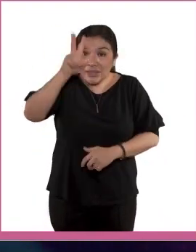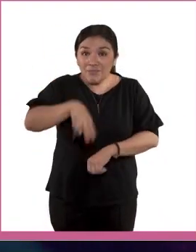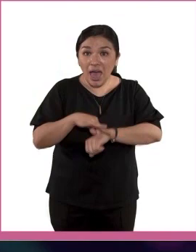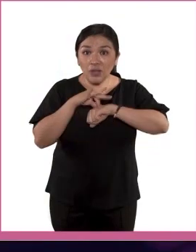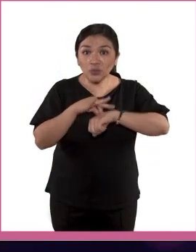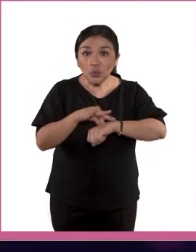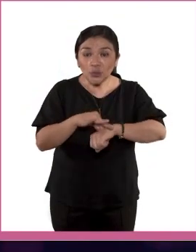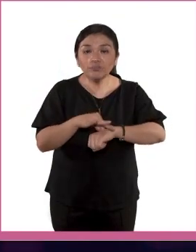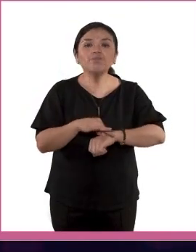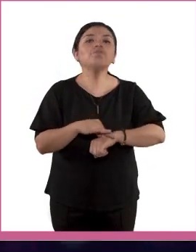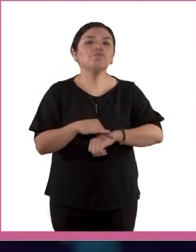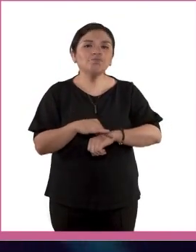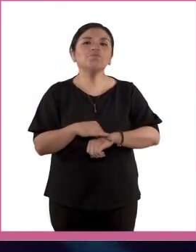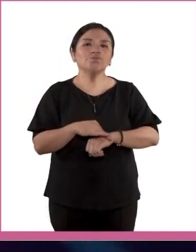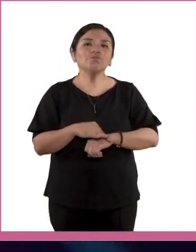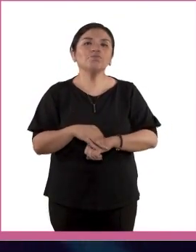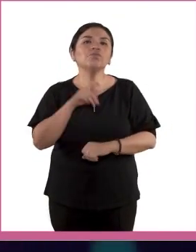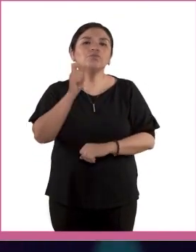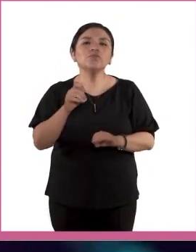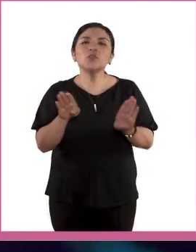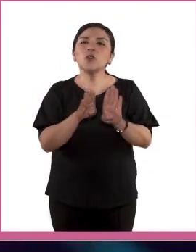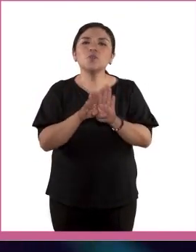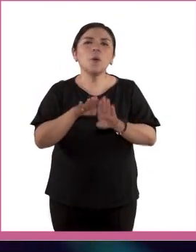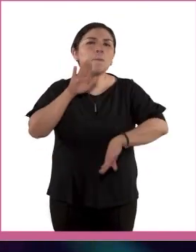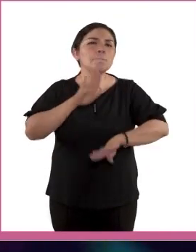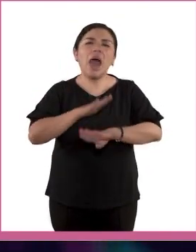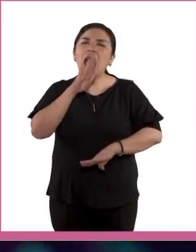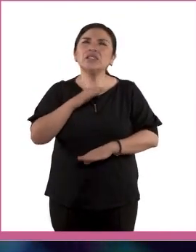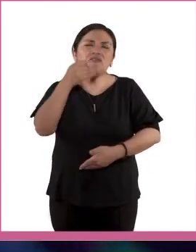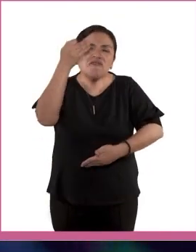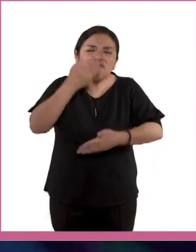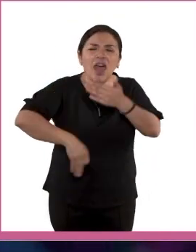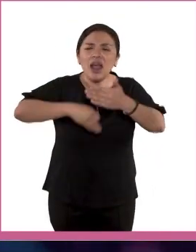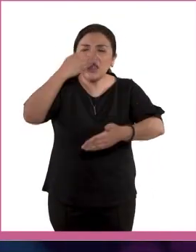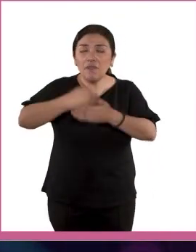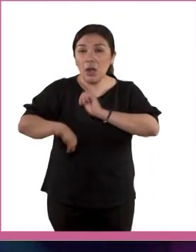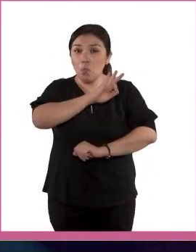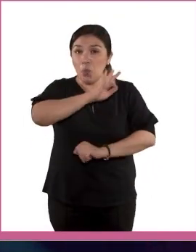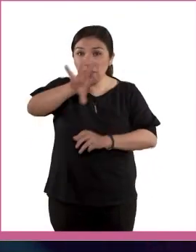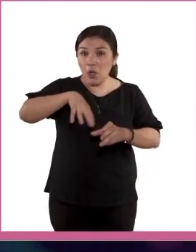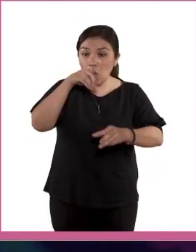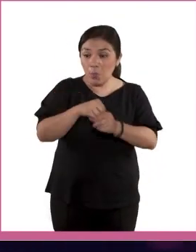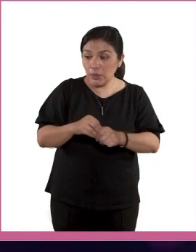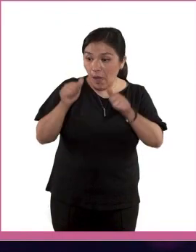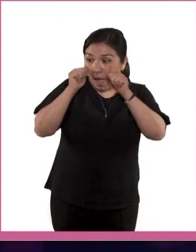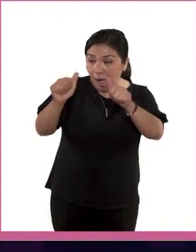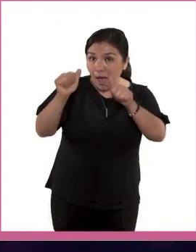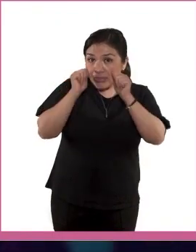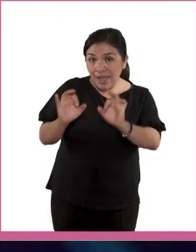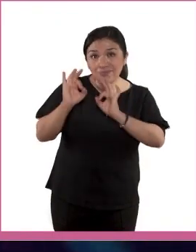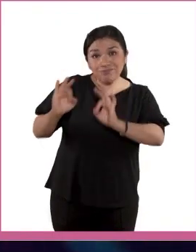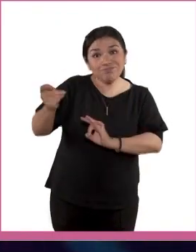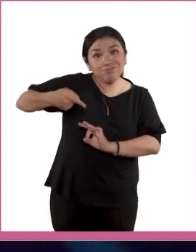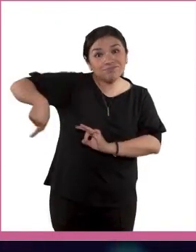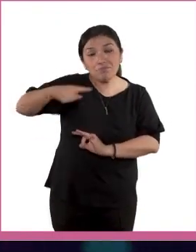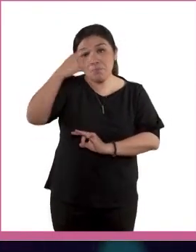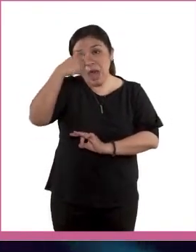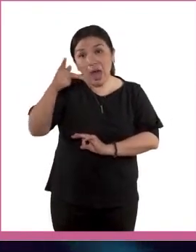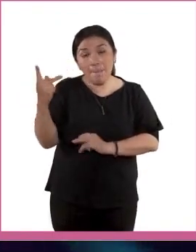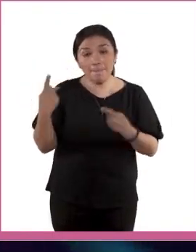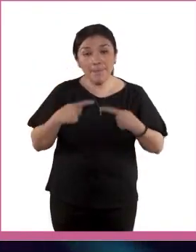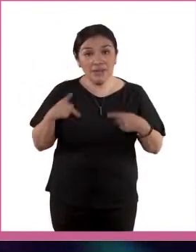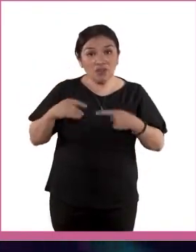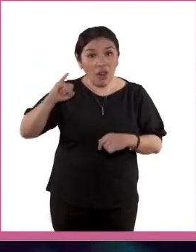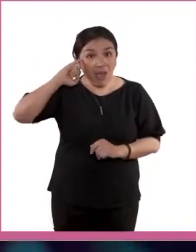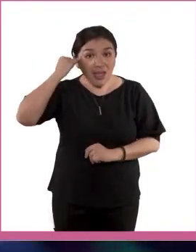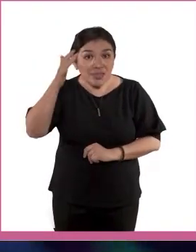términos prácticos, estamos, repito, muy lejos de poder dar salida